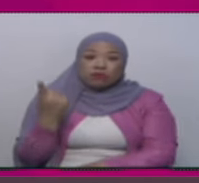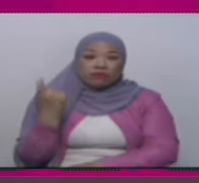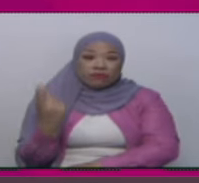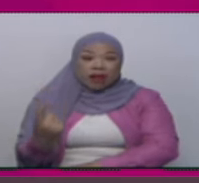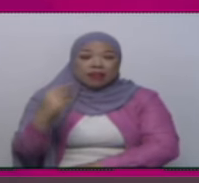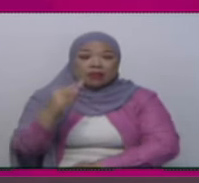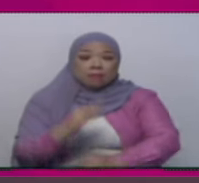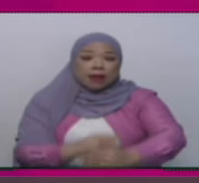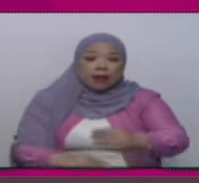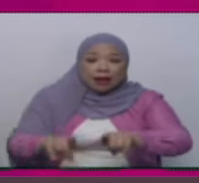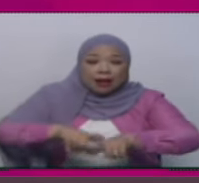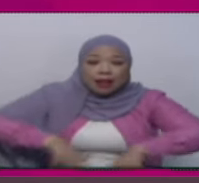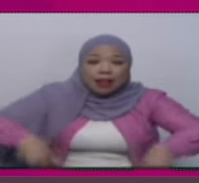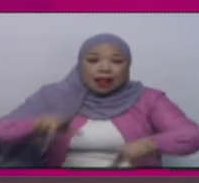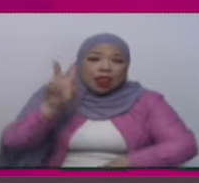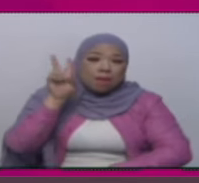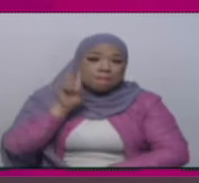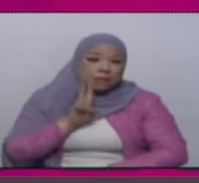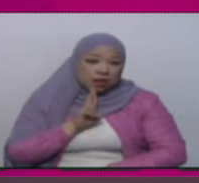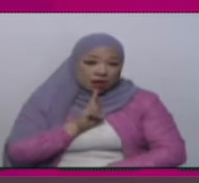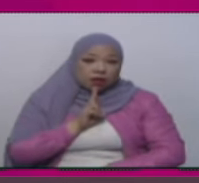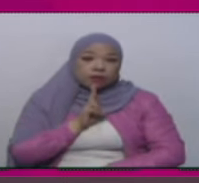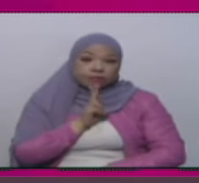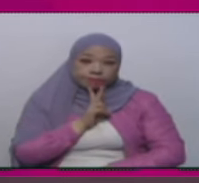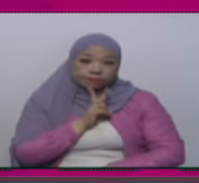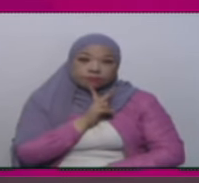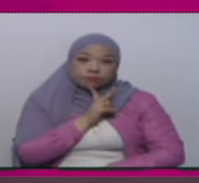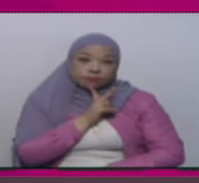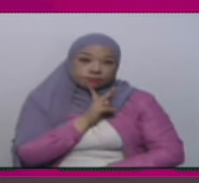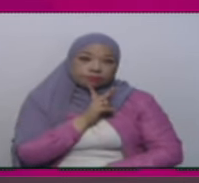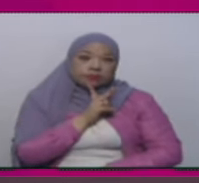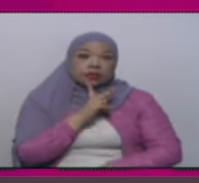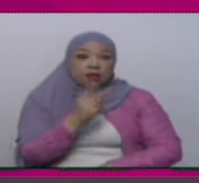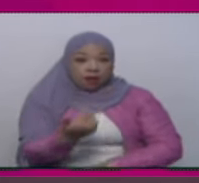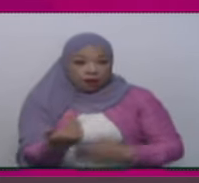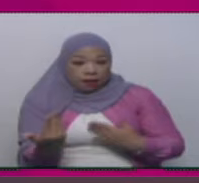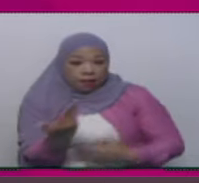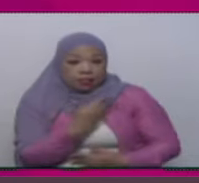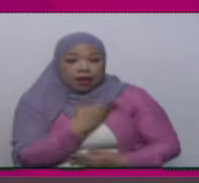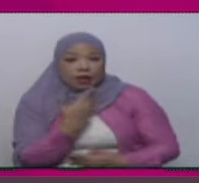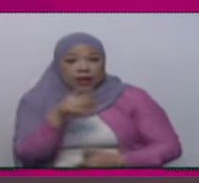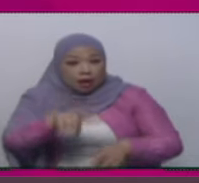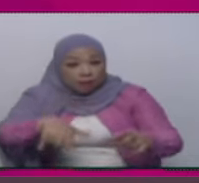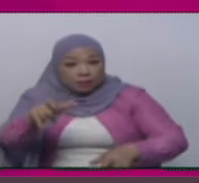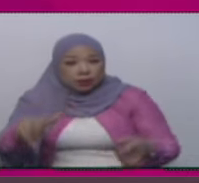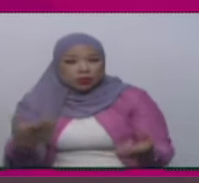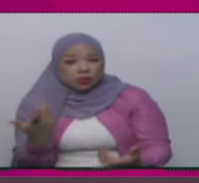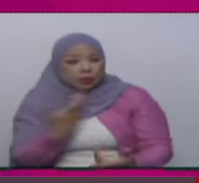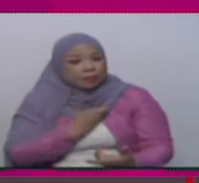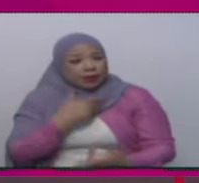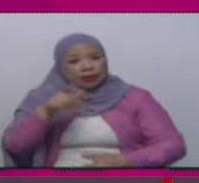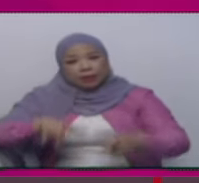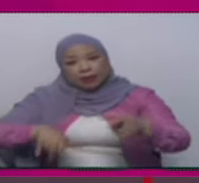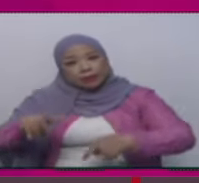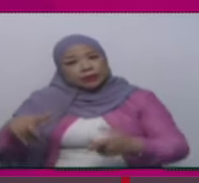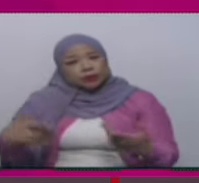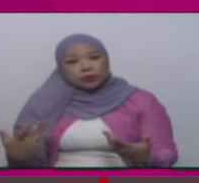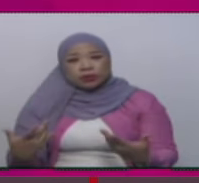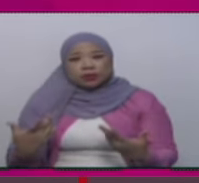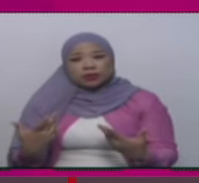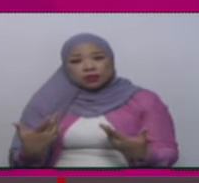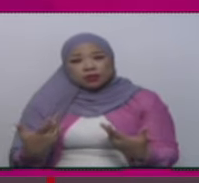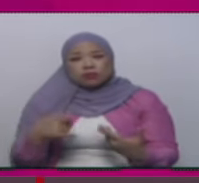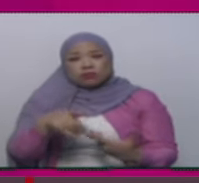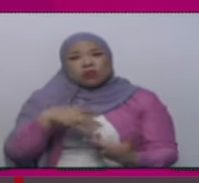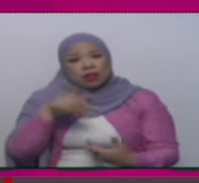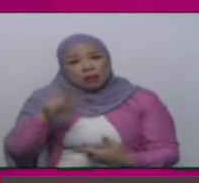Israel parece no importarle avanzar en este ataque en sus regiones subyacentes. Yo también quisiera